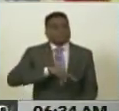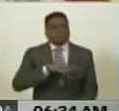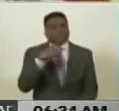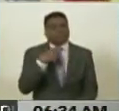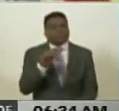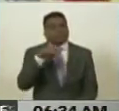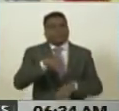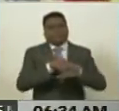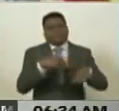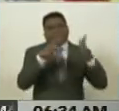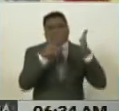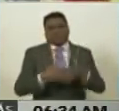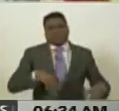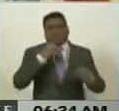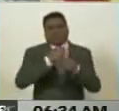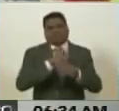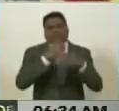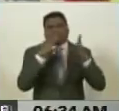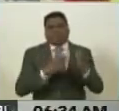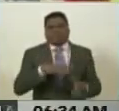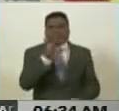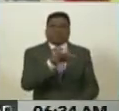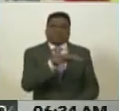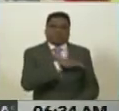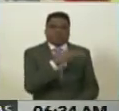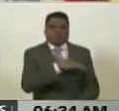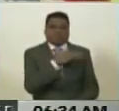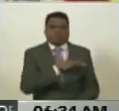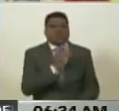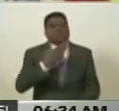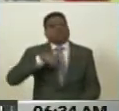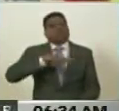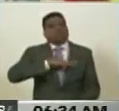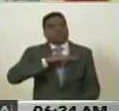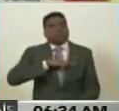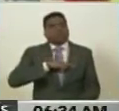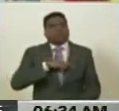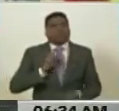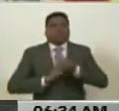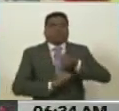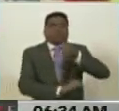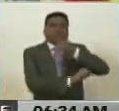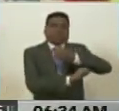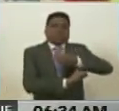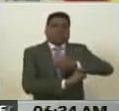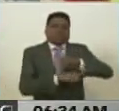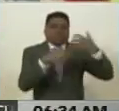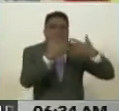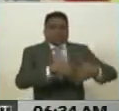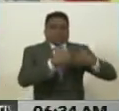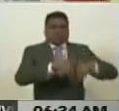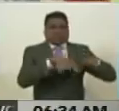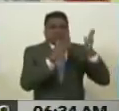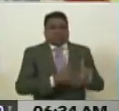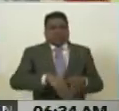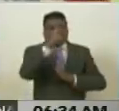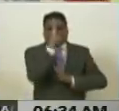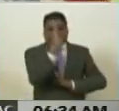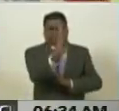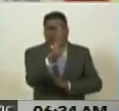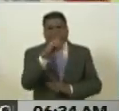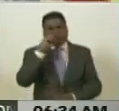el Ministerio del Poder Popular para el Trabajo y la Seguridad Social el compromiso que tenemos con seguir apoyando al empresariado honesto y serio que es la línea del presidente